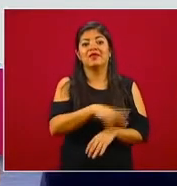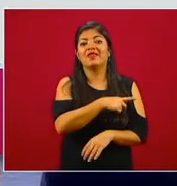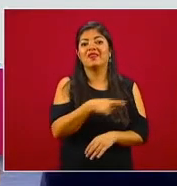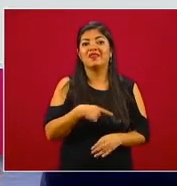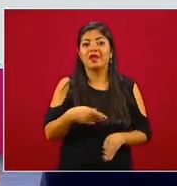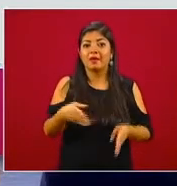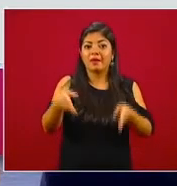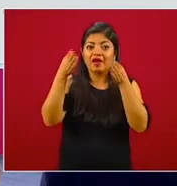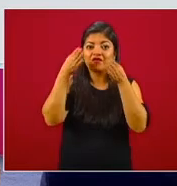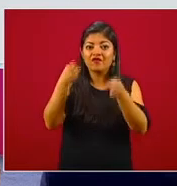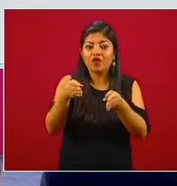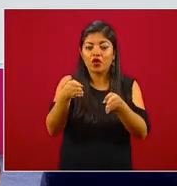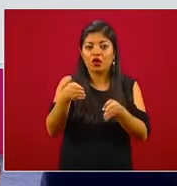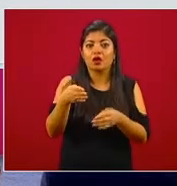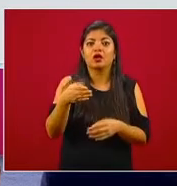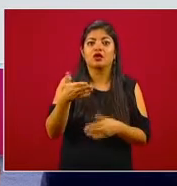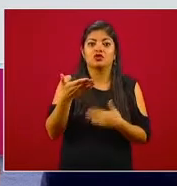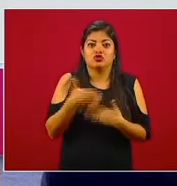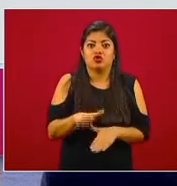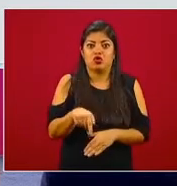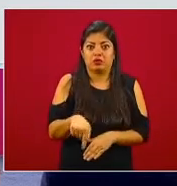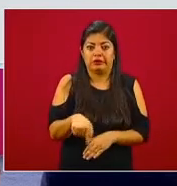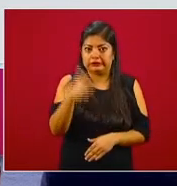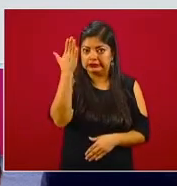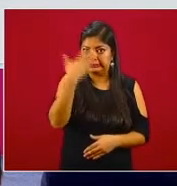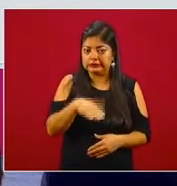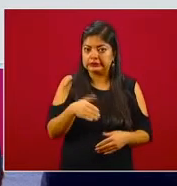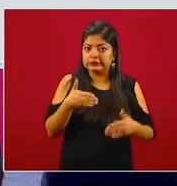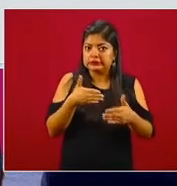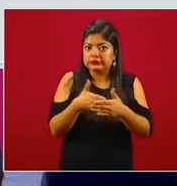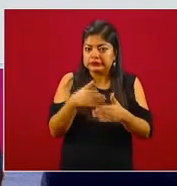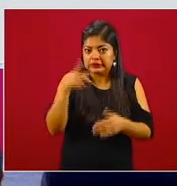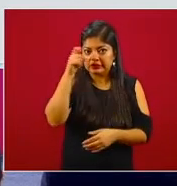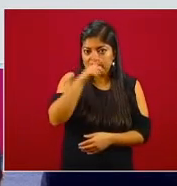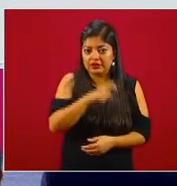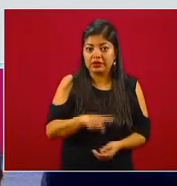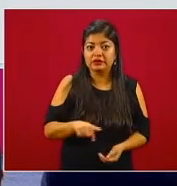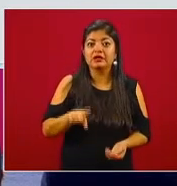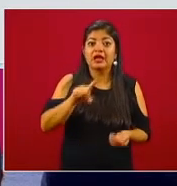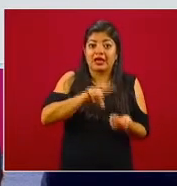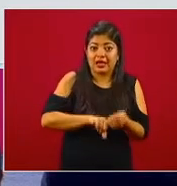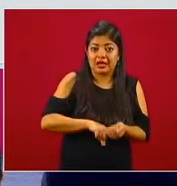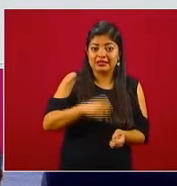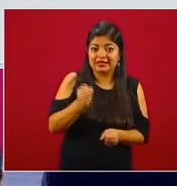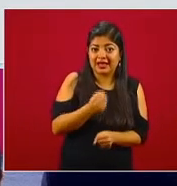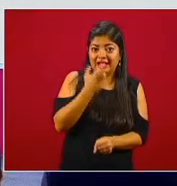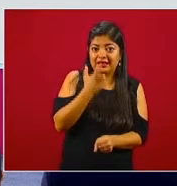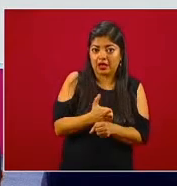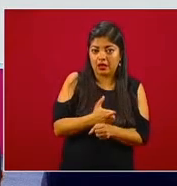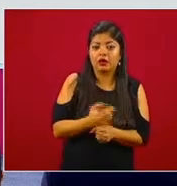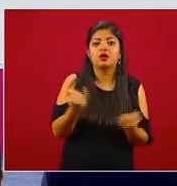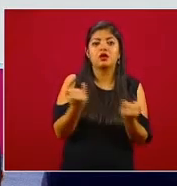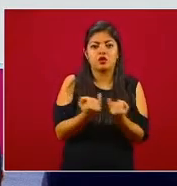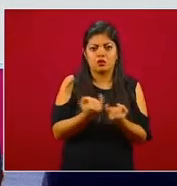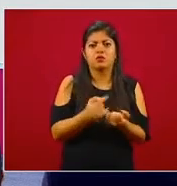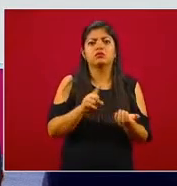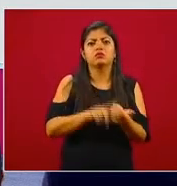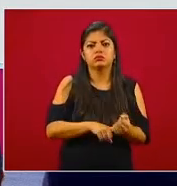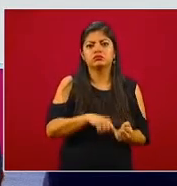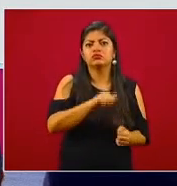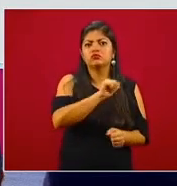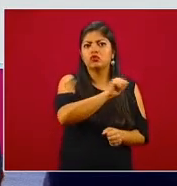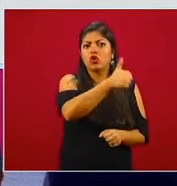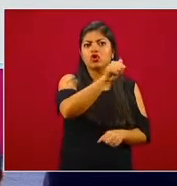enfoque científico frente a este gran reto, tanto al interior de la Secretaría de Salud. We were instructed to take a